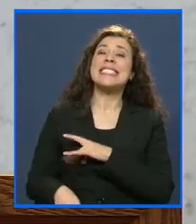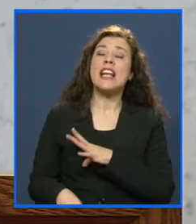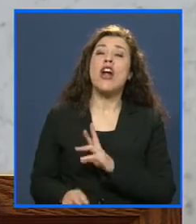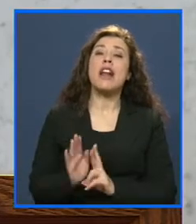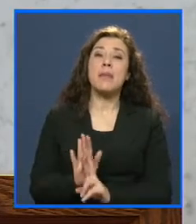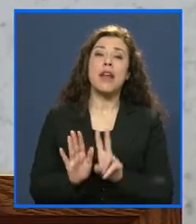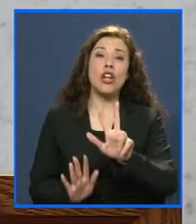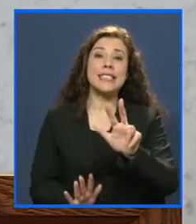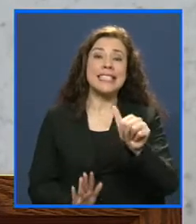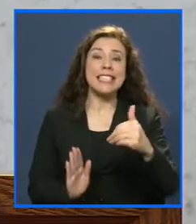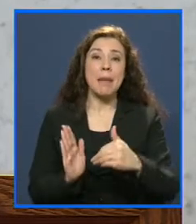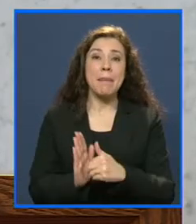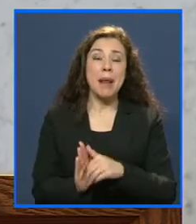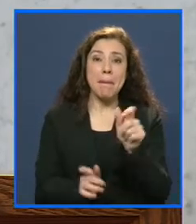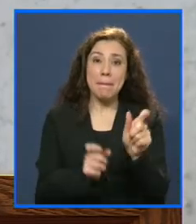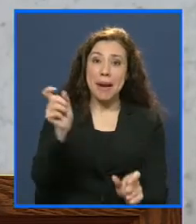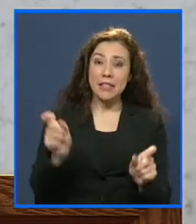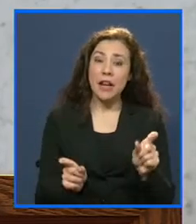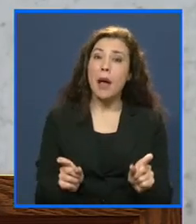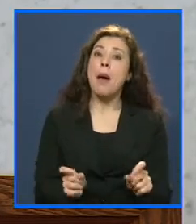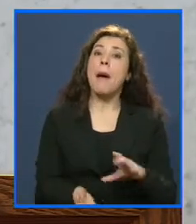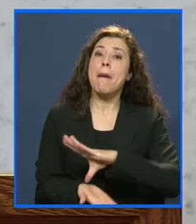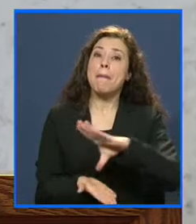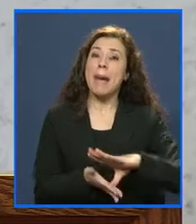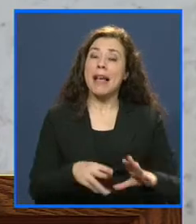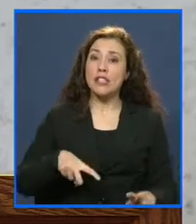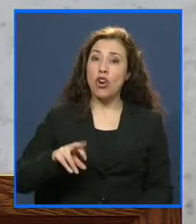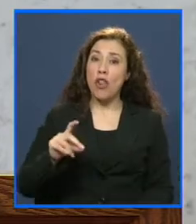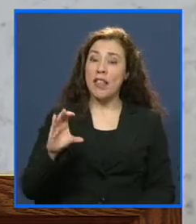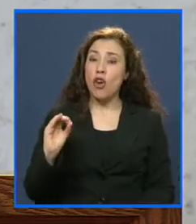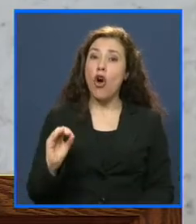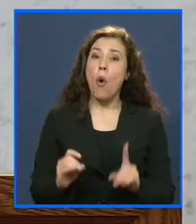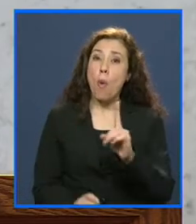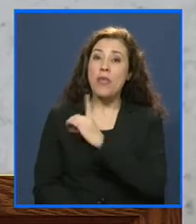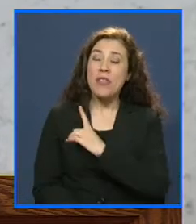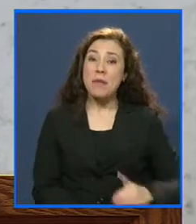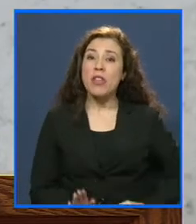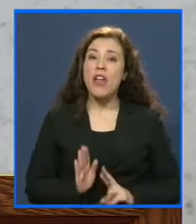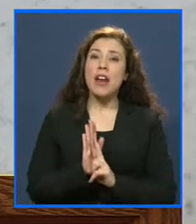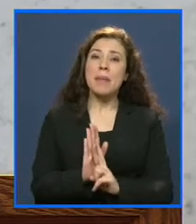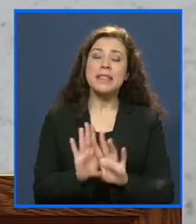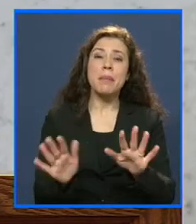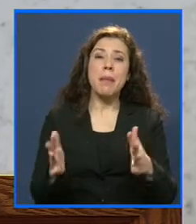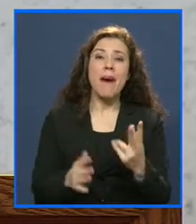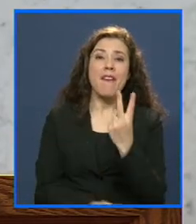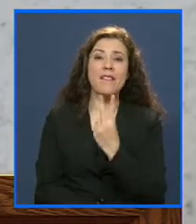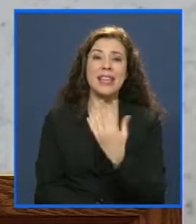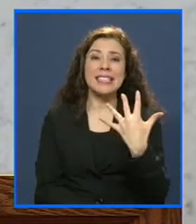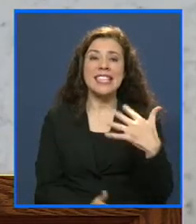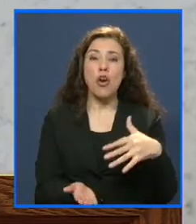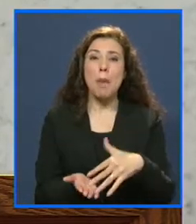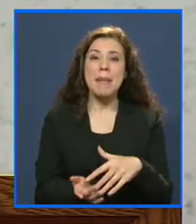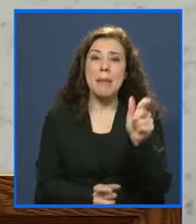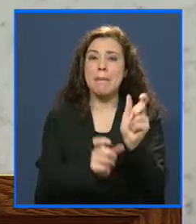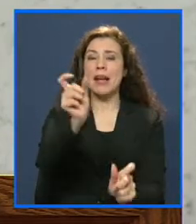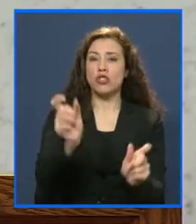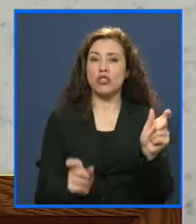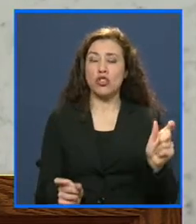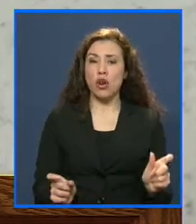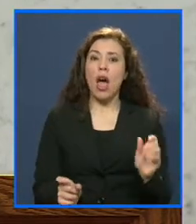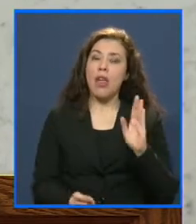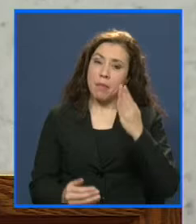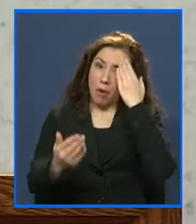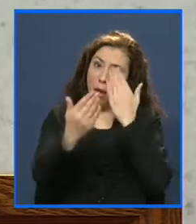personas en los países nórdicos en cambio cada parlamentario representa en promedio a cerca de 25 mil habitantes debemos